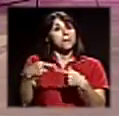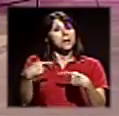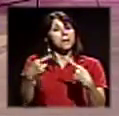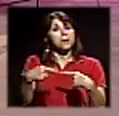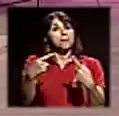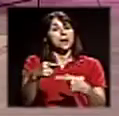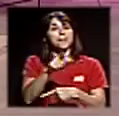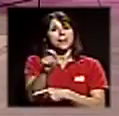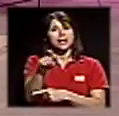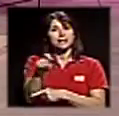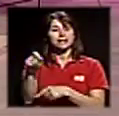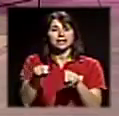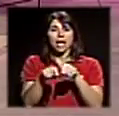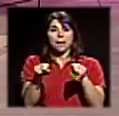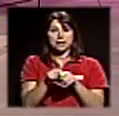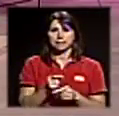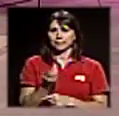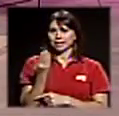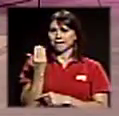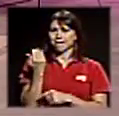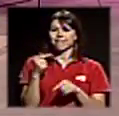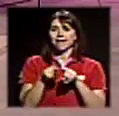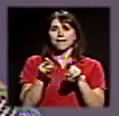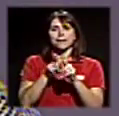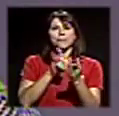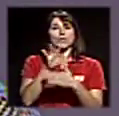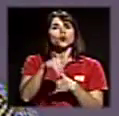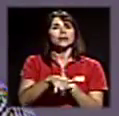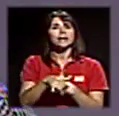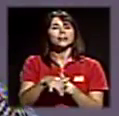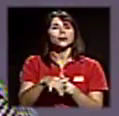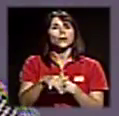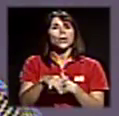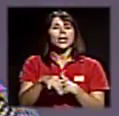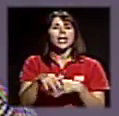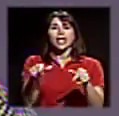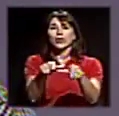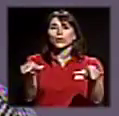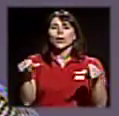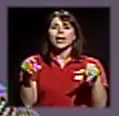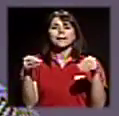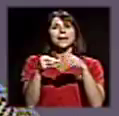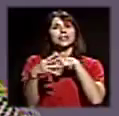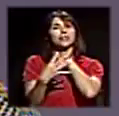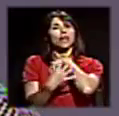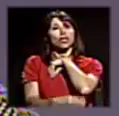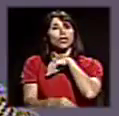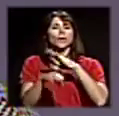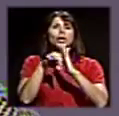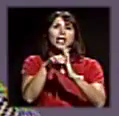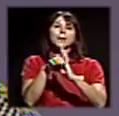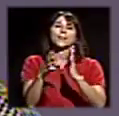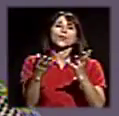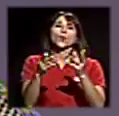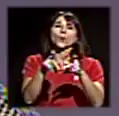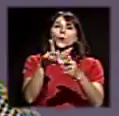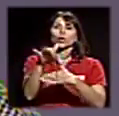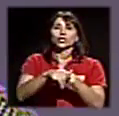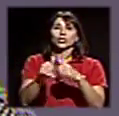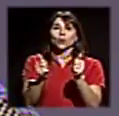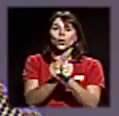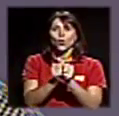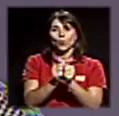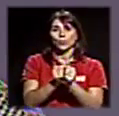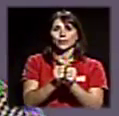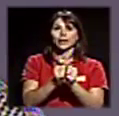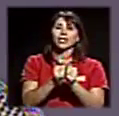meses también. Recientemente tuvimos otro proyecto en zonas marginales. Por ejemplo, tenemos un proyecto con